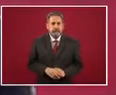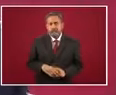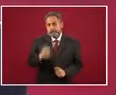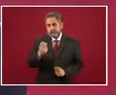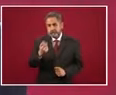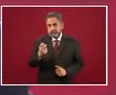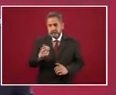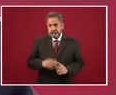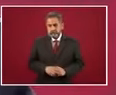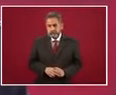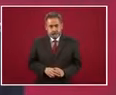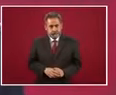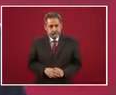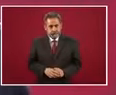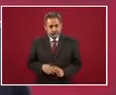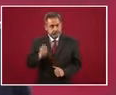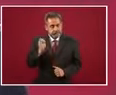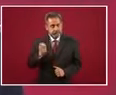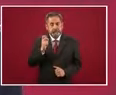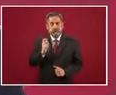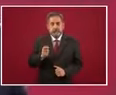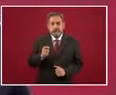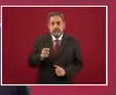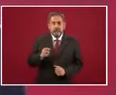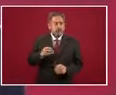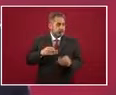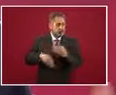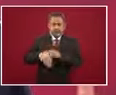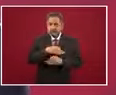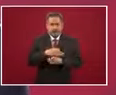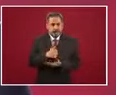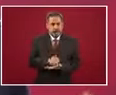Entonces, es que todos ayudemos